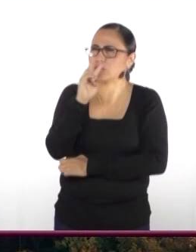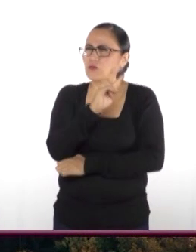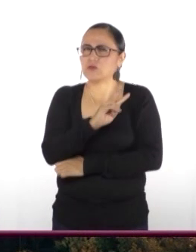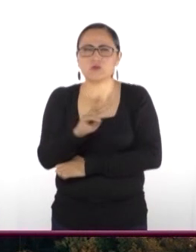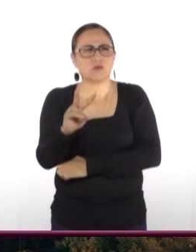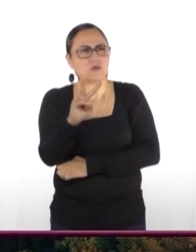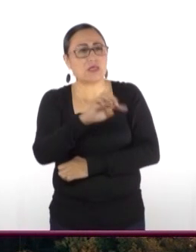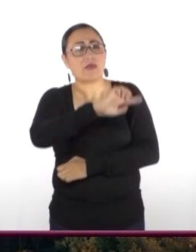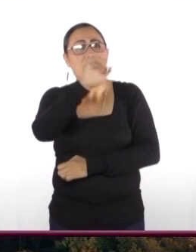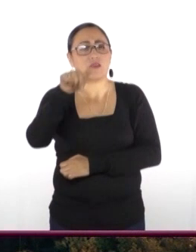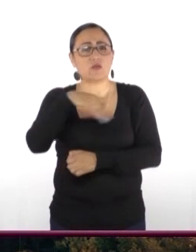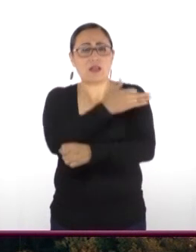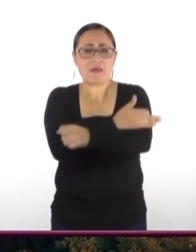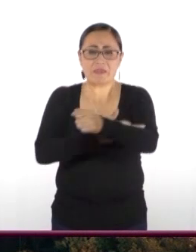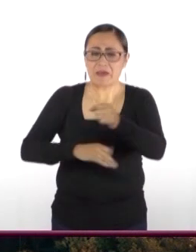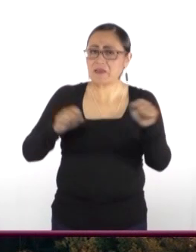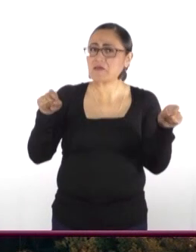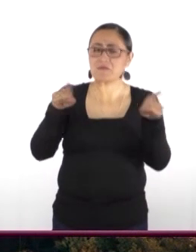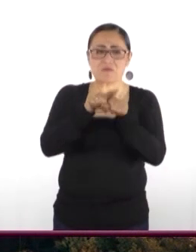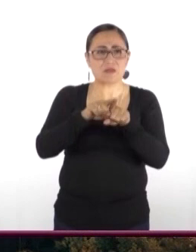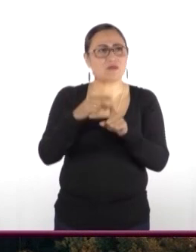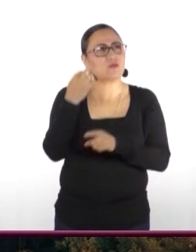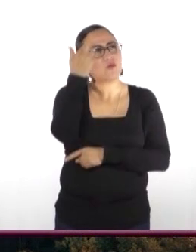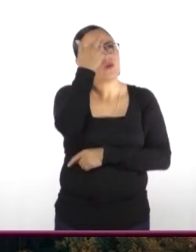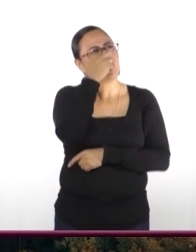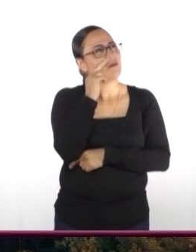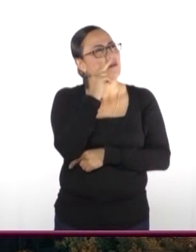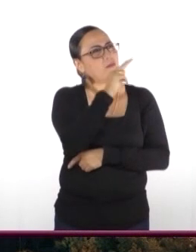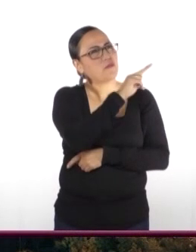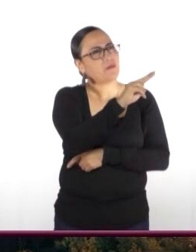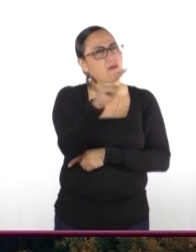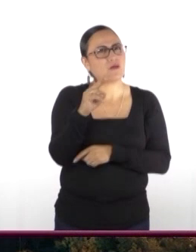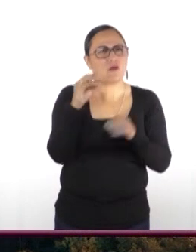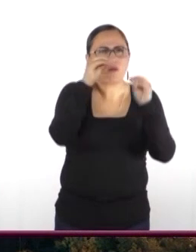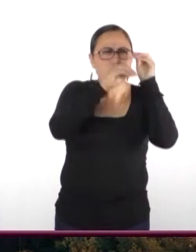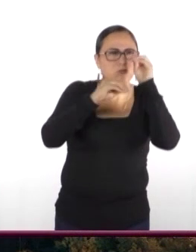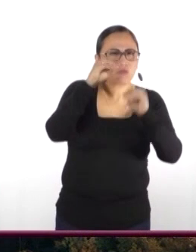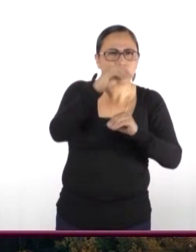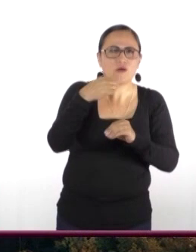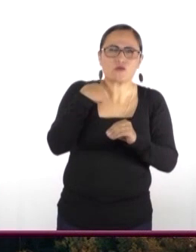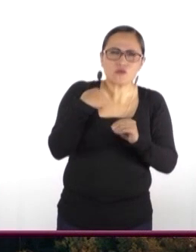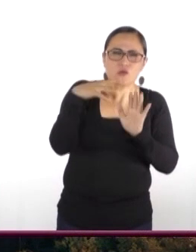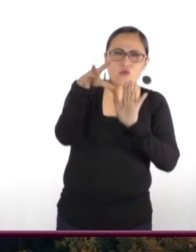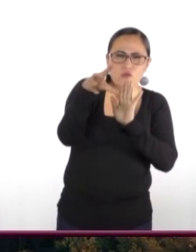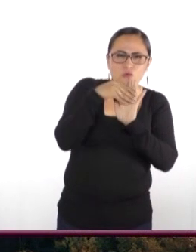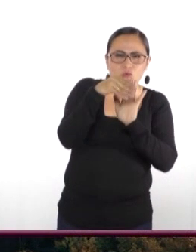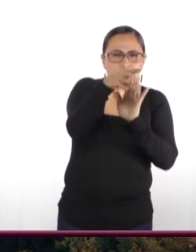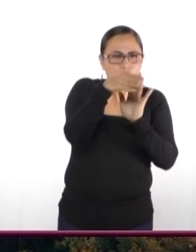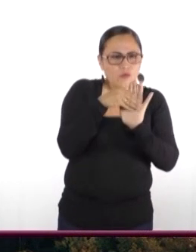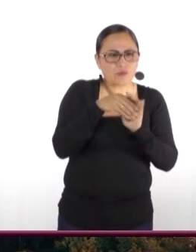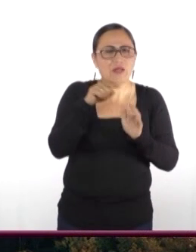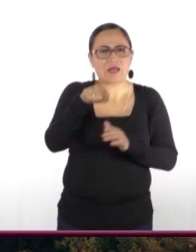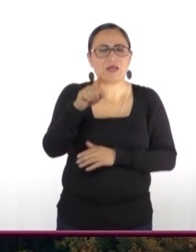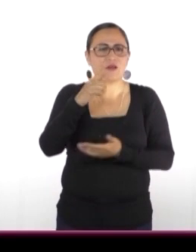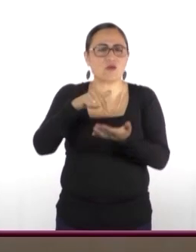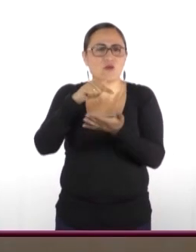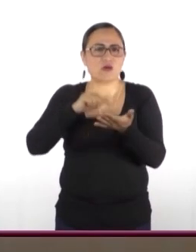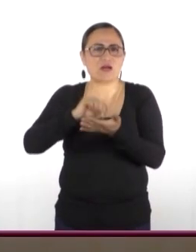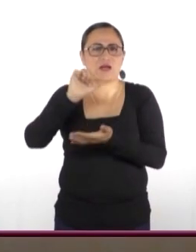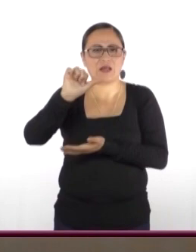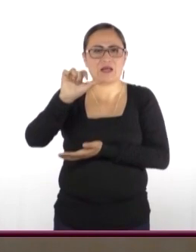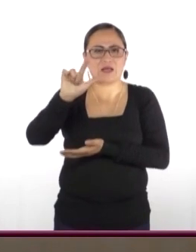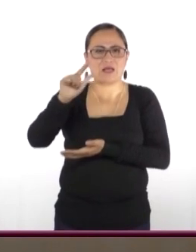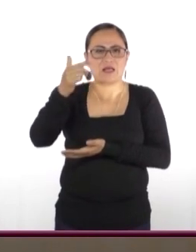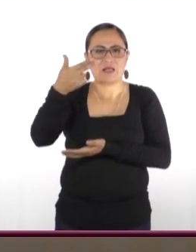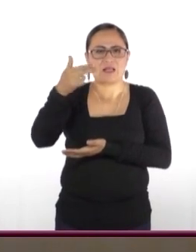aristocrática obra de arte. Por la tarde regresé allí otra vez y empecé a copiar los adornos mayólicas.